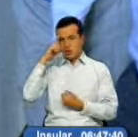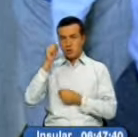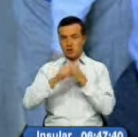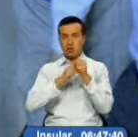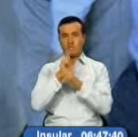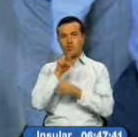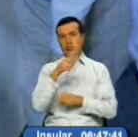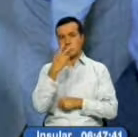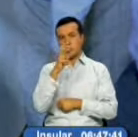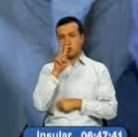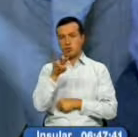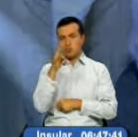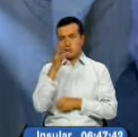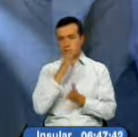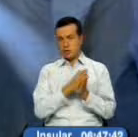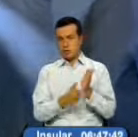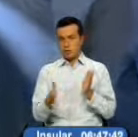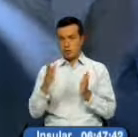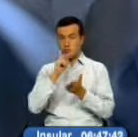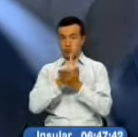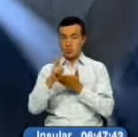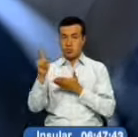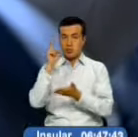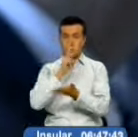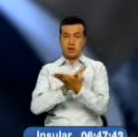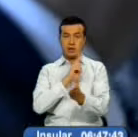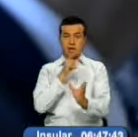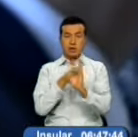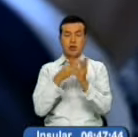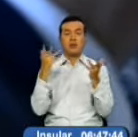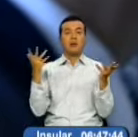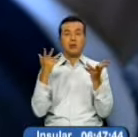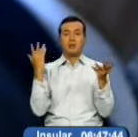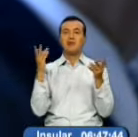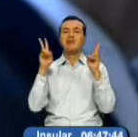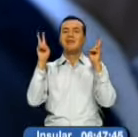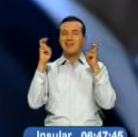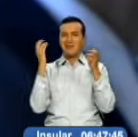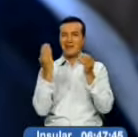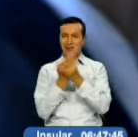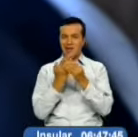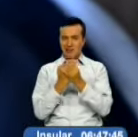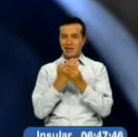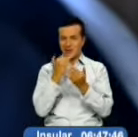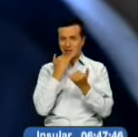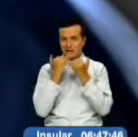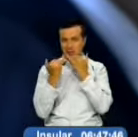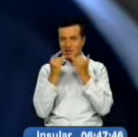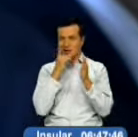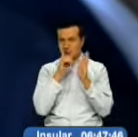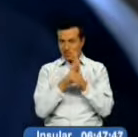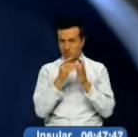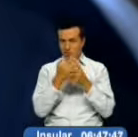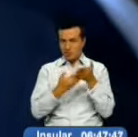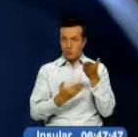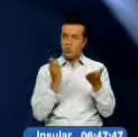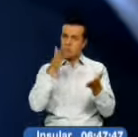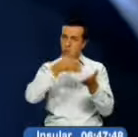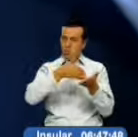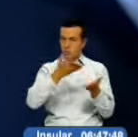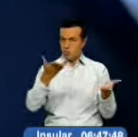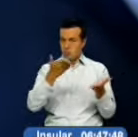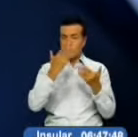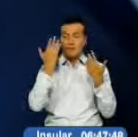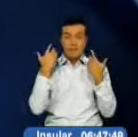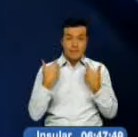2013 y 2017. Hace dos semanas participó en la presentación de las supuestas actas con inconsistencias de la segunda vuelta electoral.